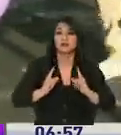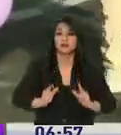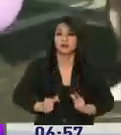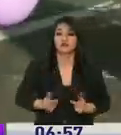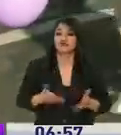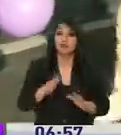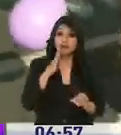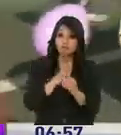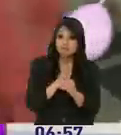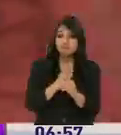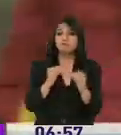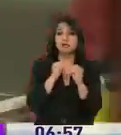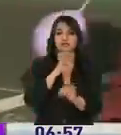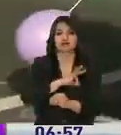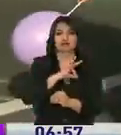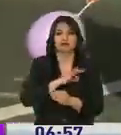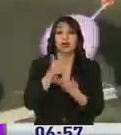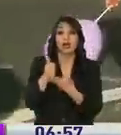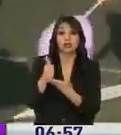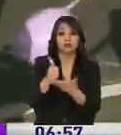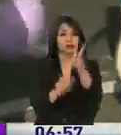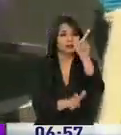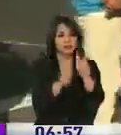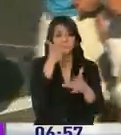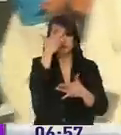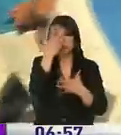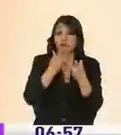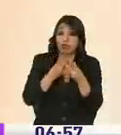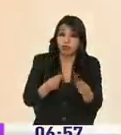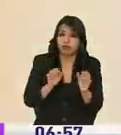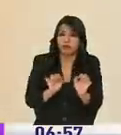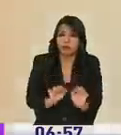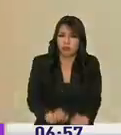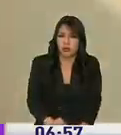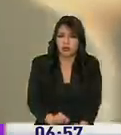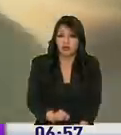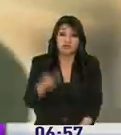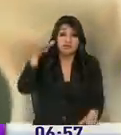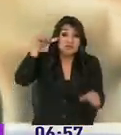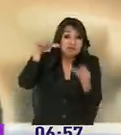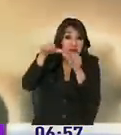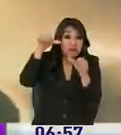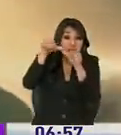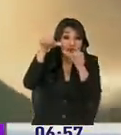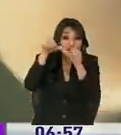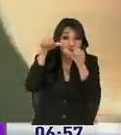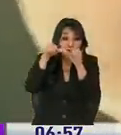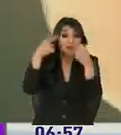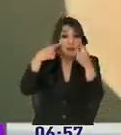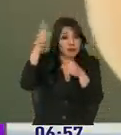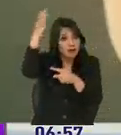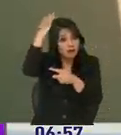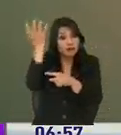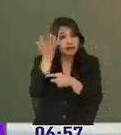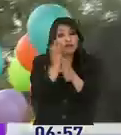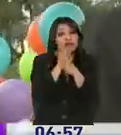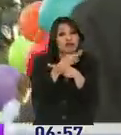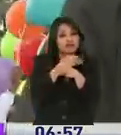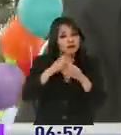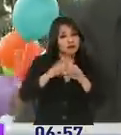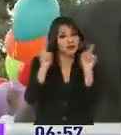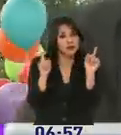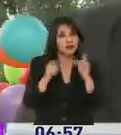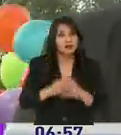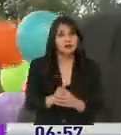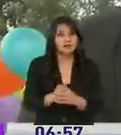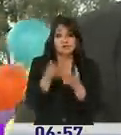el fin de concientizar y ayudar a prevenir esta enfermedad, que afecta a la memoria y a otras importantes funciones mentales. Decirle